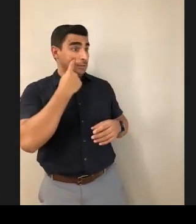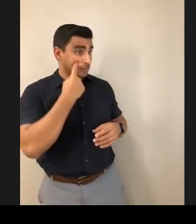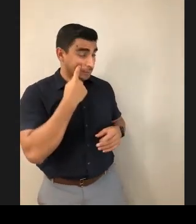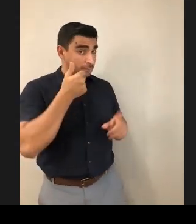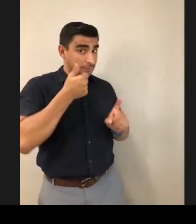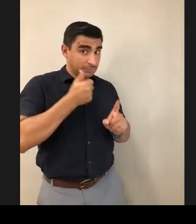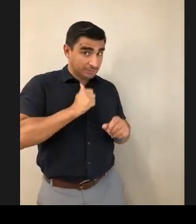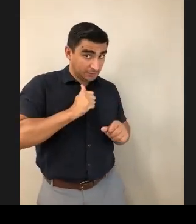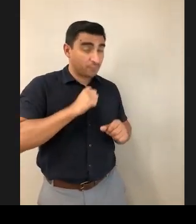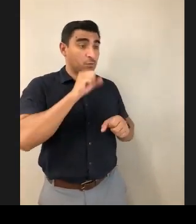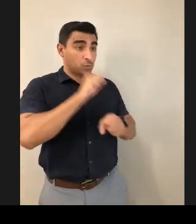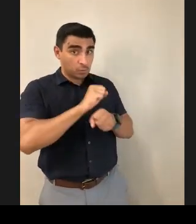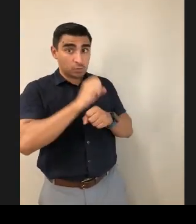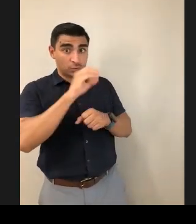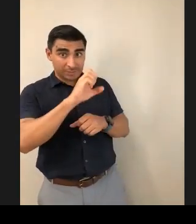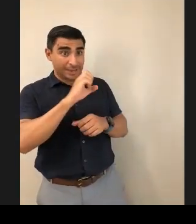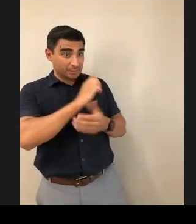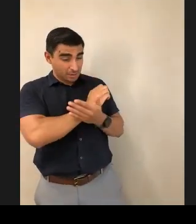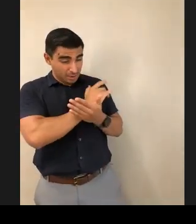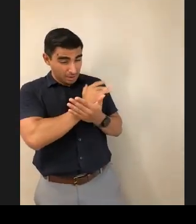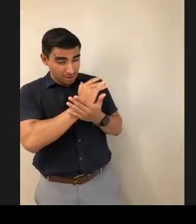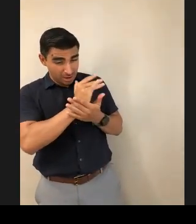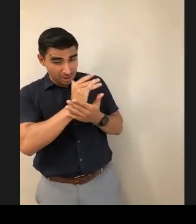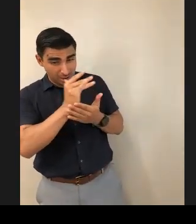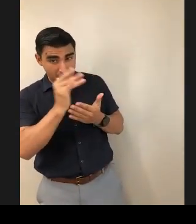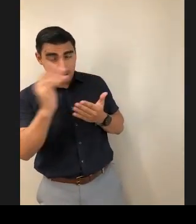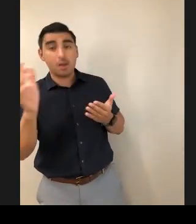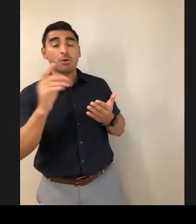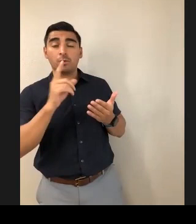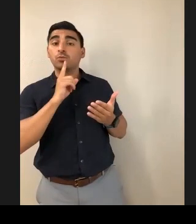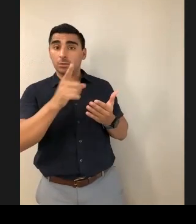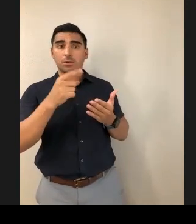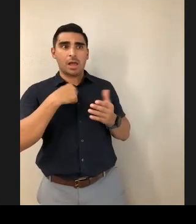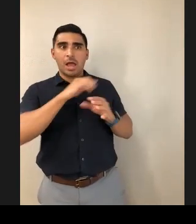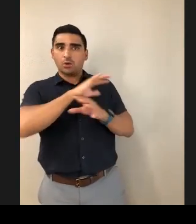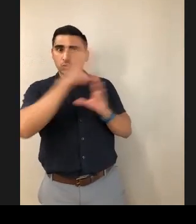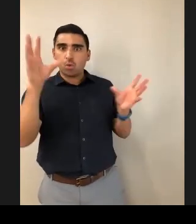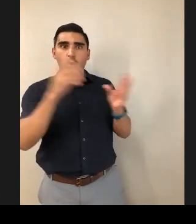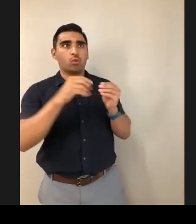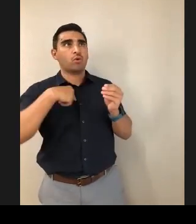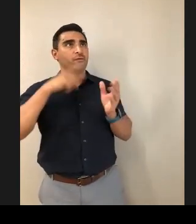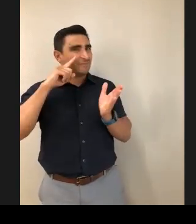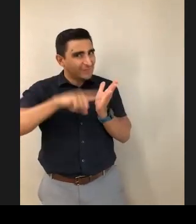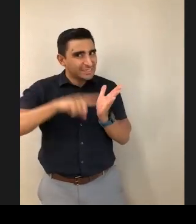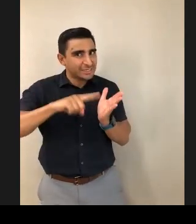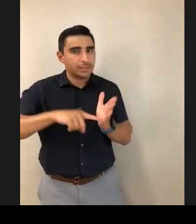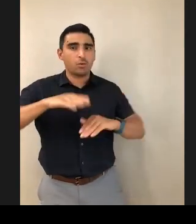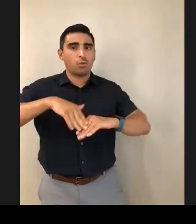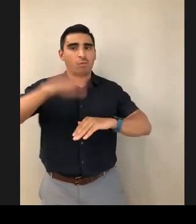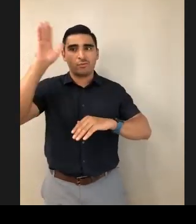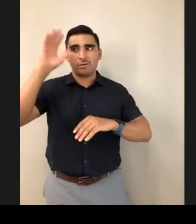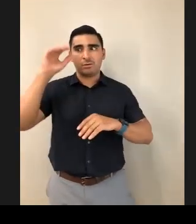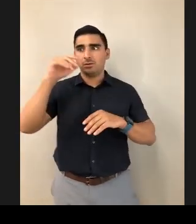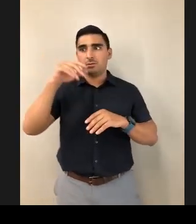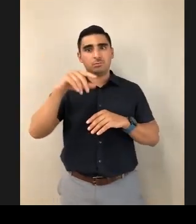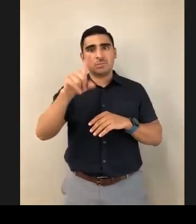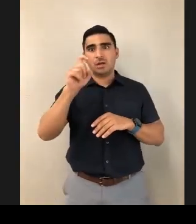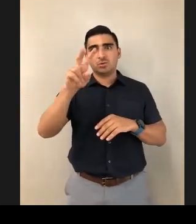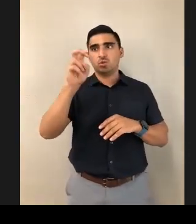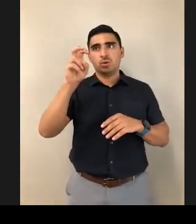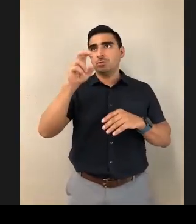La respuesta, los casos hasta finalizar la investigación. Yo